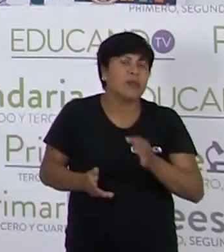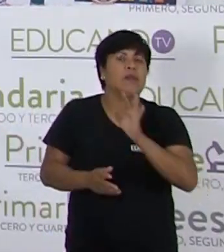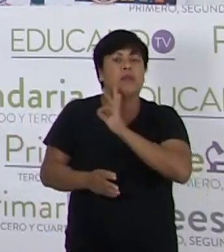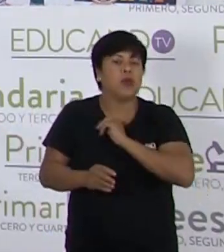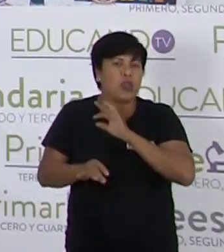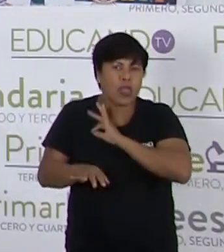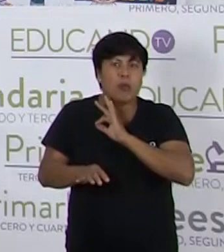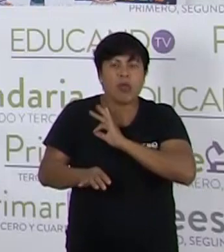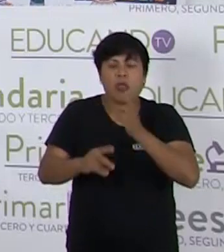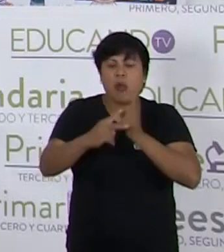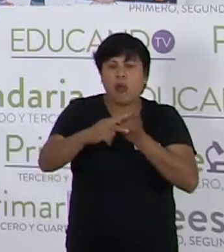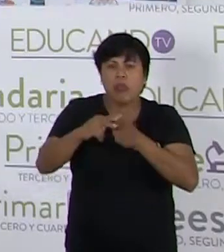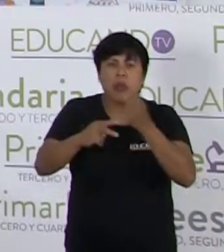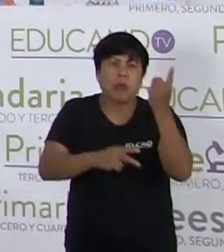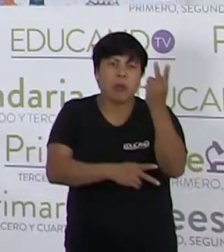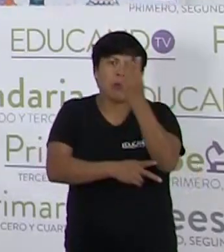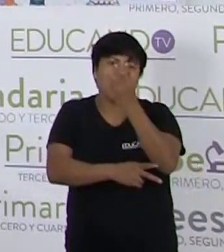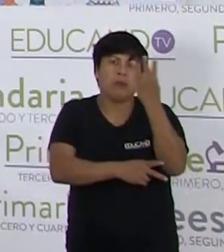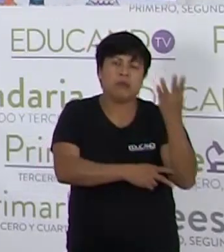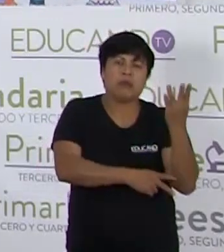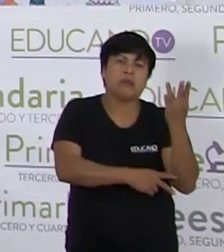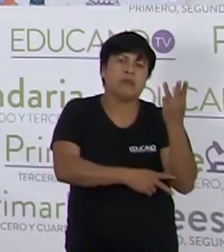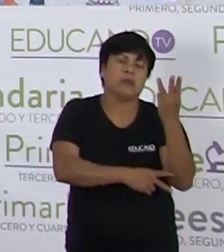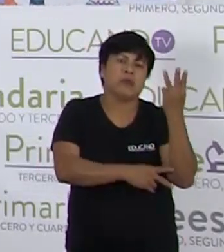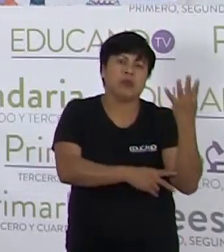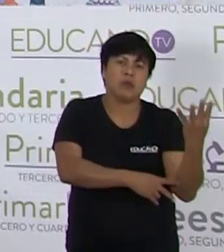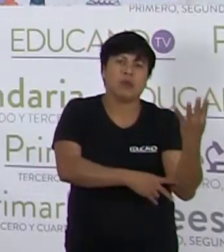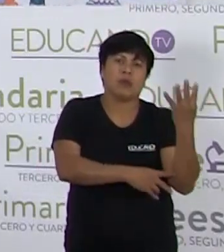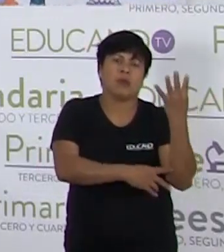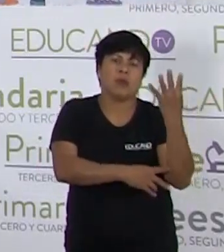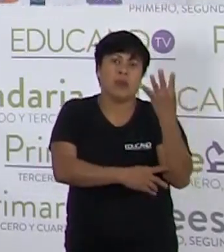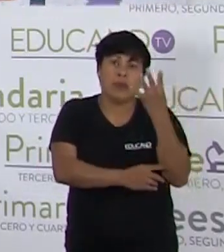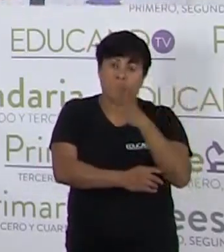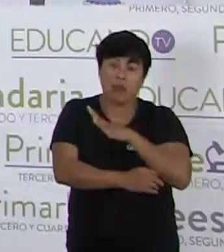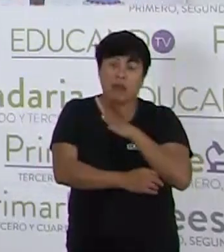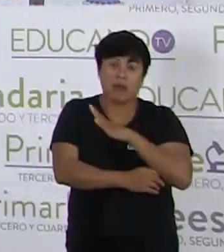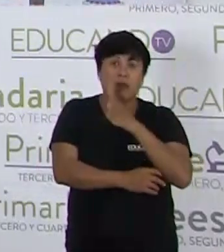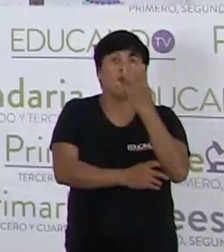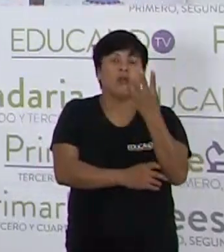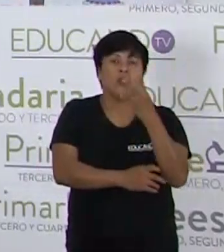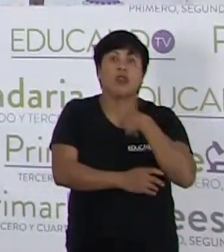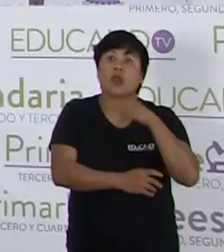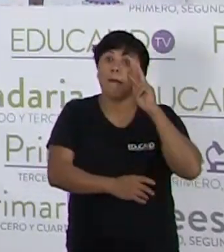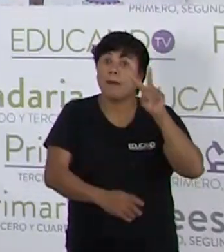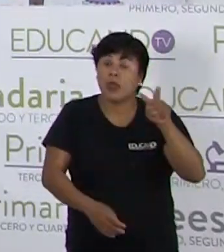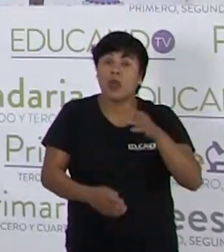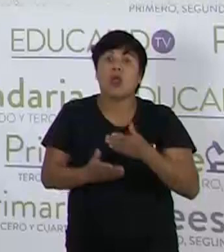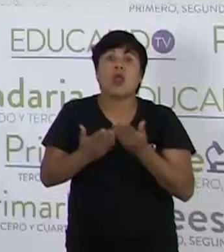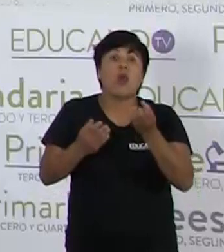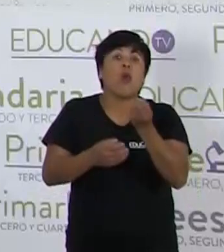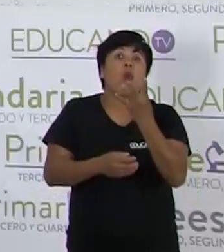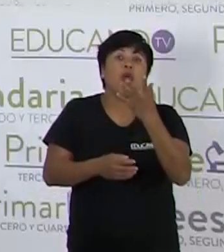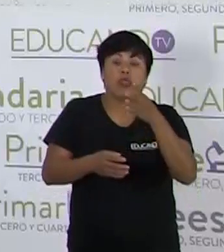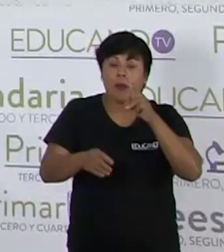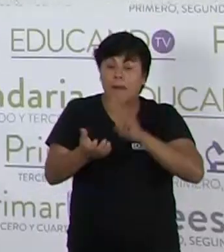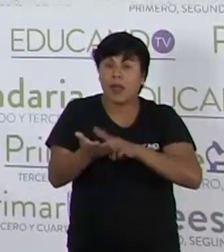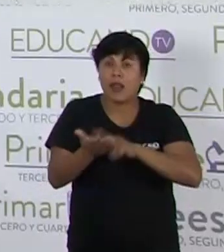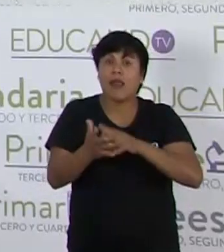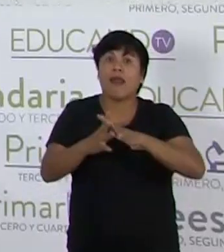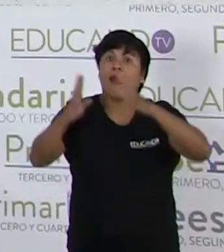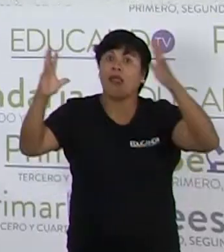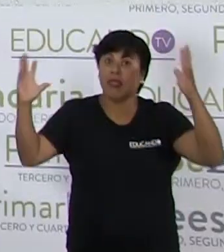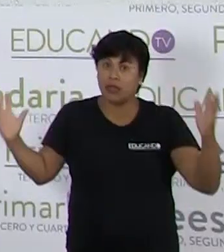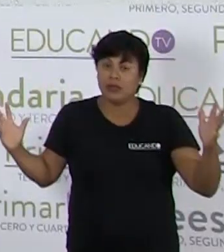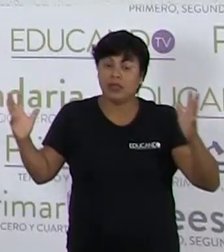cuento 1, 2, 3, 4. Y ahora observo cuánto valen los grandes.